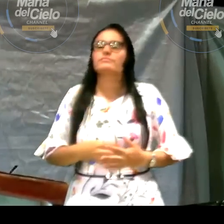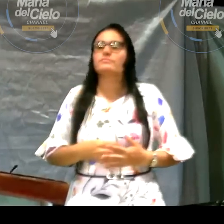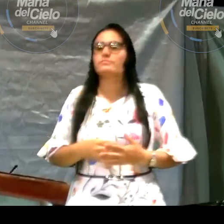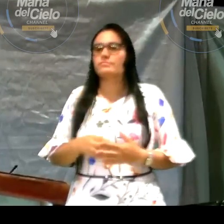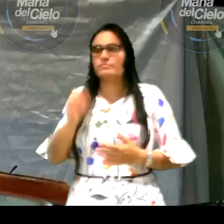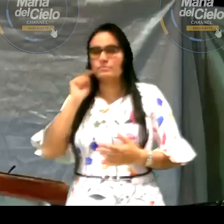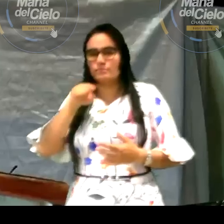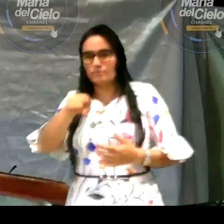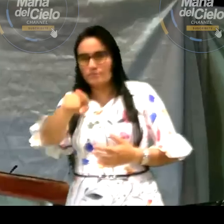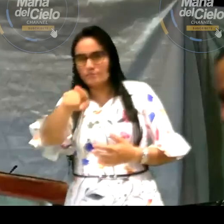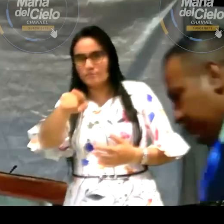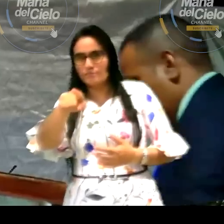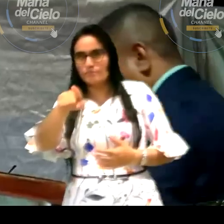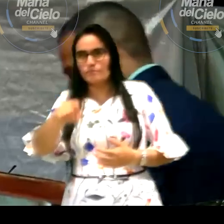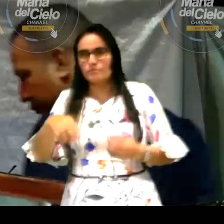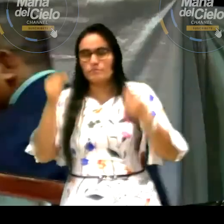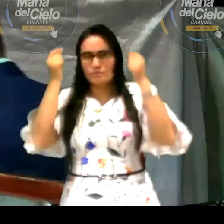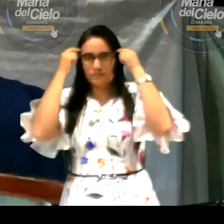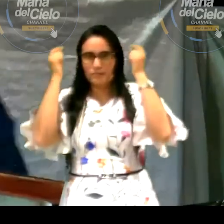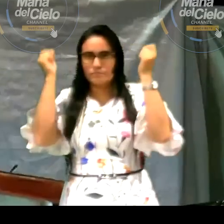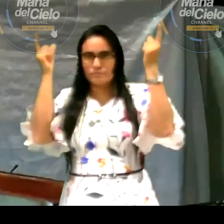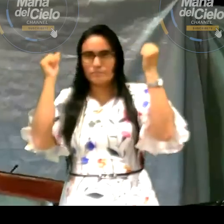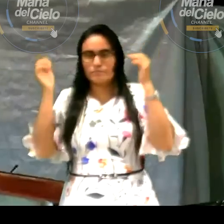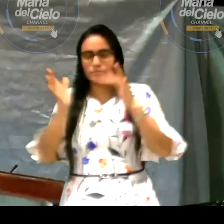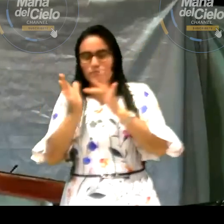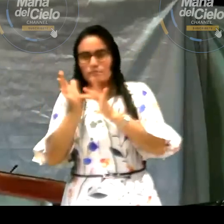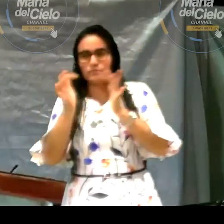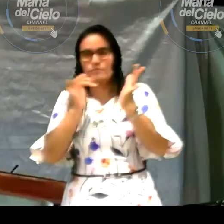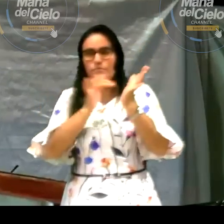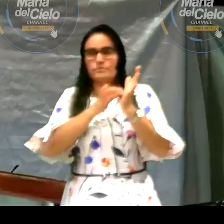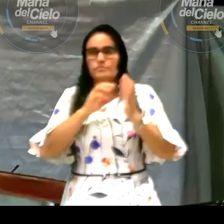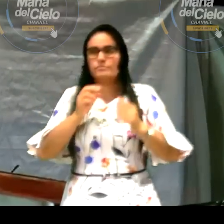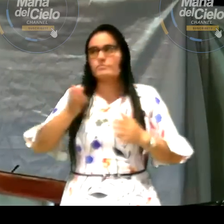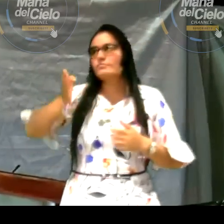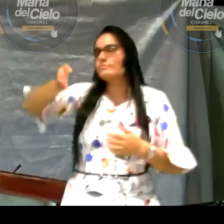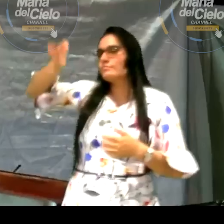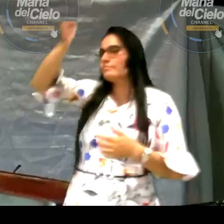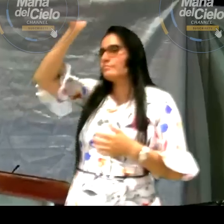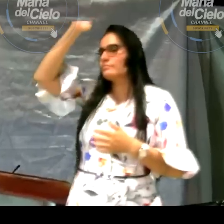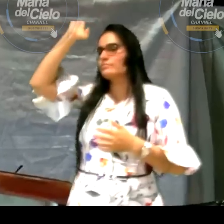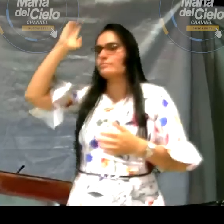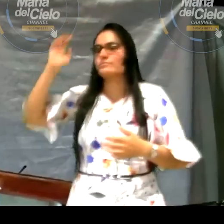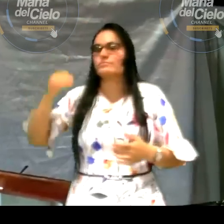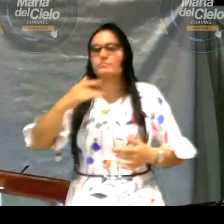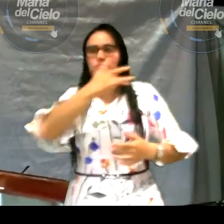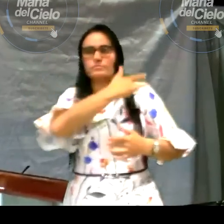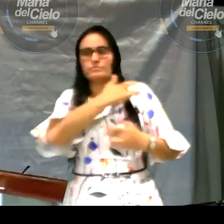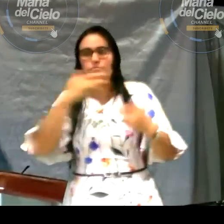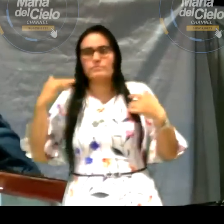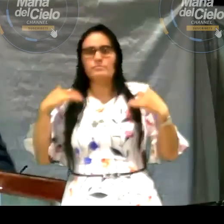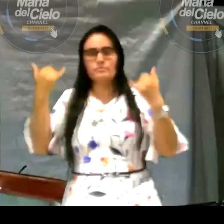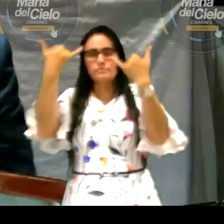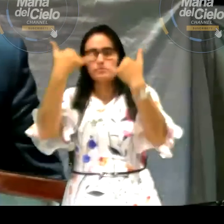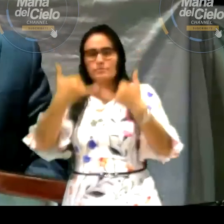cree, el Señor que yo tengo, Él sí te puede sanar ahora mismo en este consultorio.